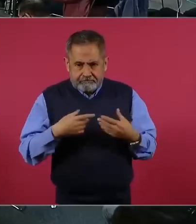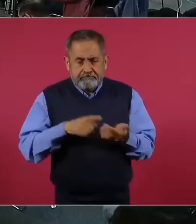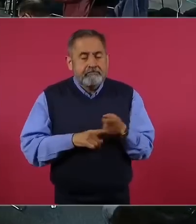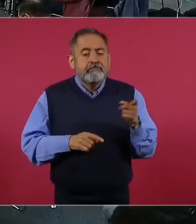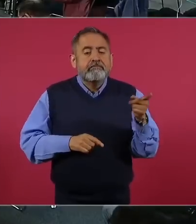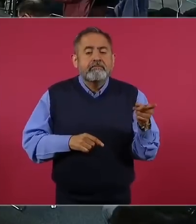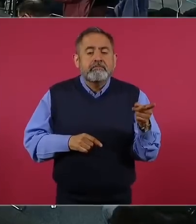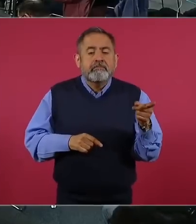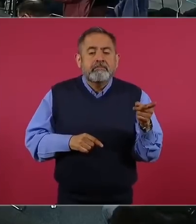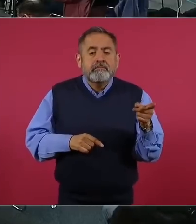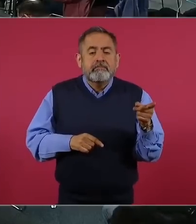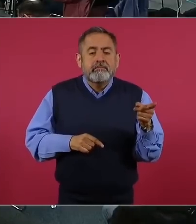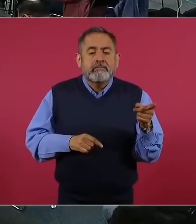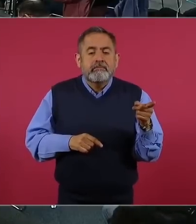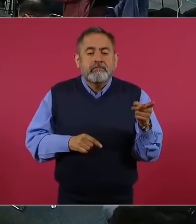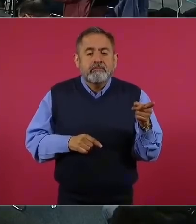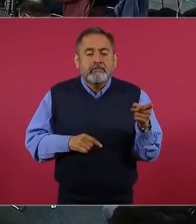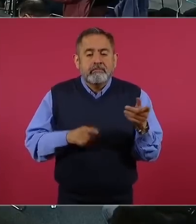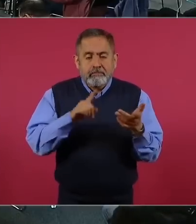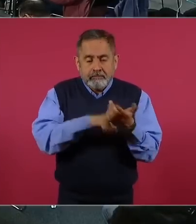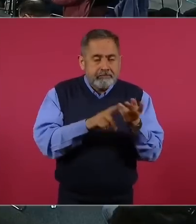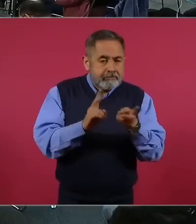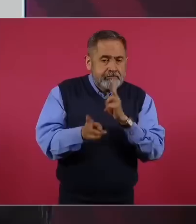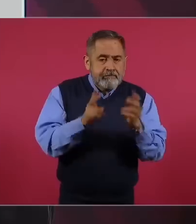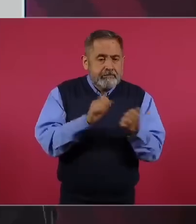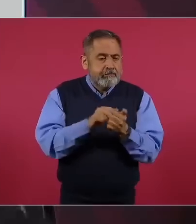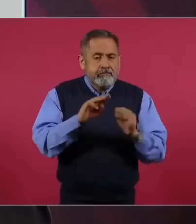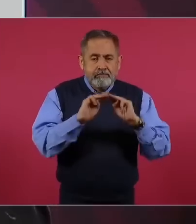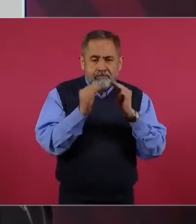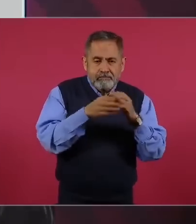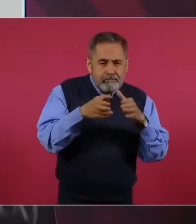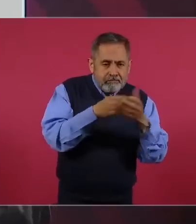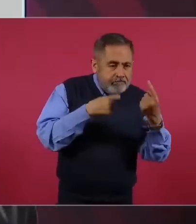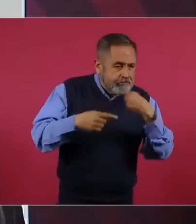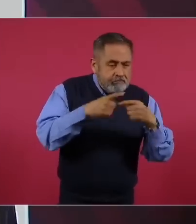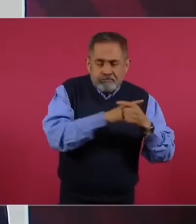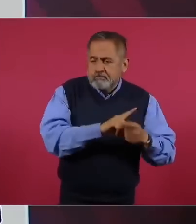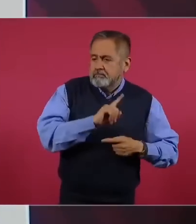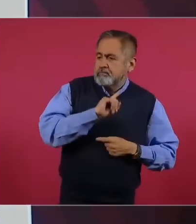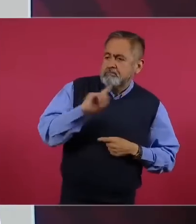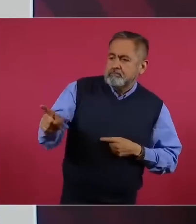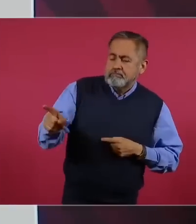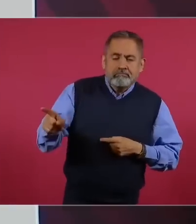donde hay una plática de delincuentes y acusan,